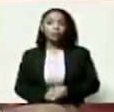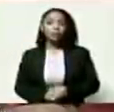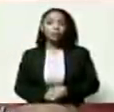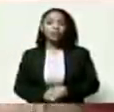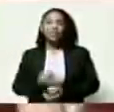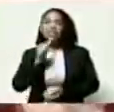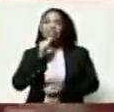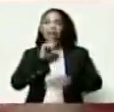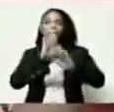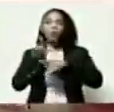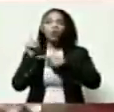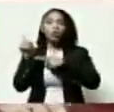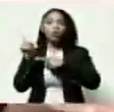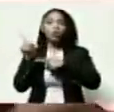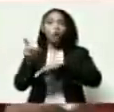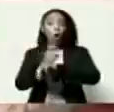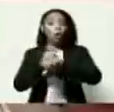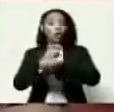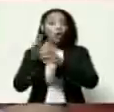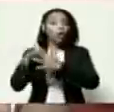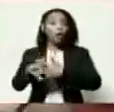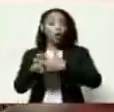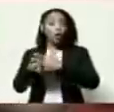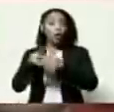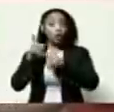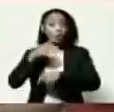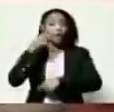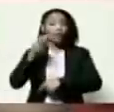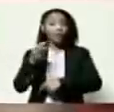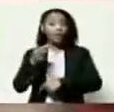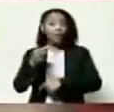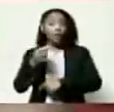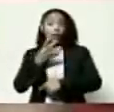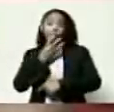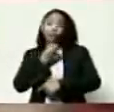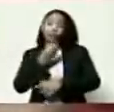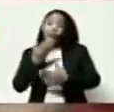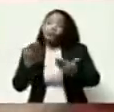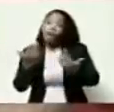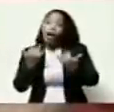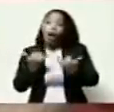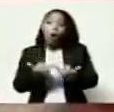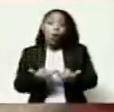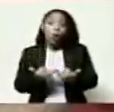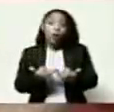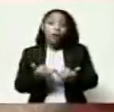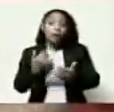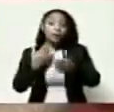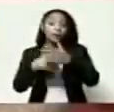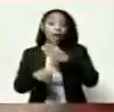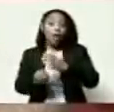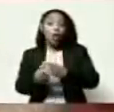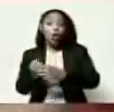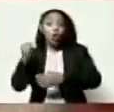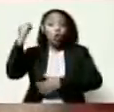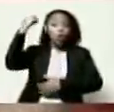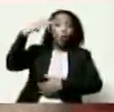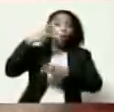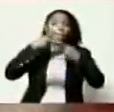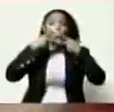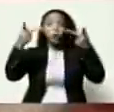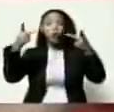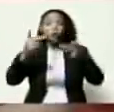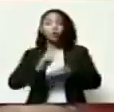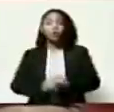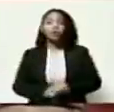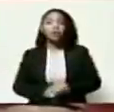¿Quién apoyó eso? El gobierno de Estados Unidos. Es una verdad. Ahora, lo triste es que ahora salga a la luz pública,